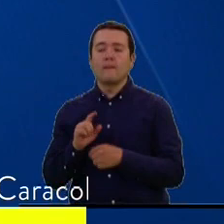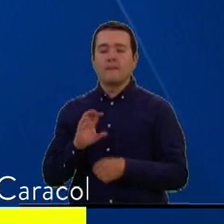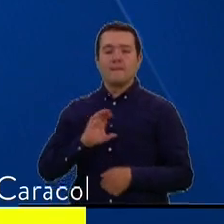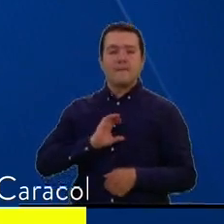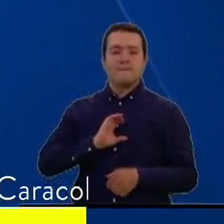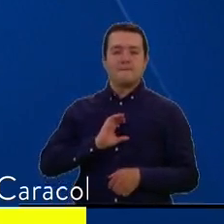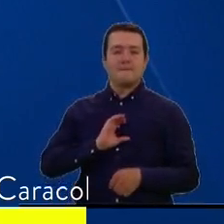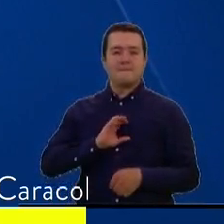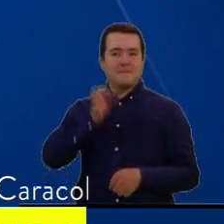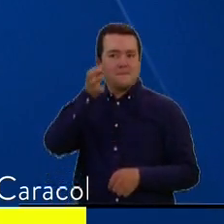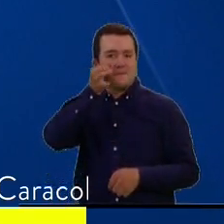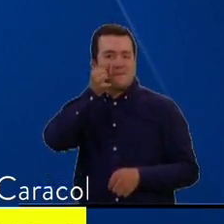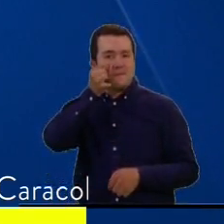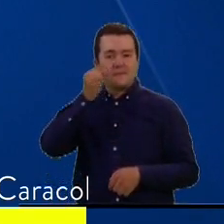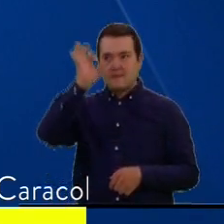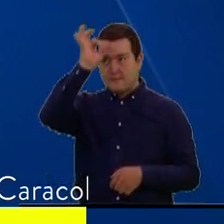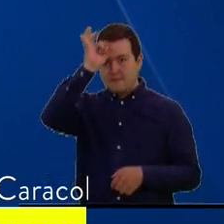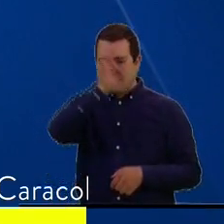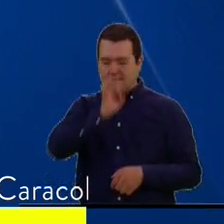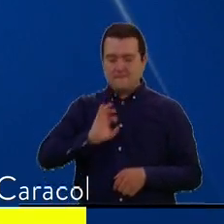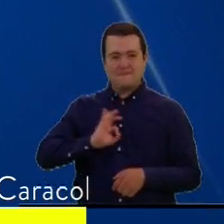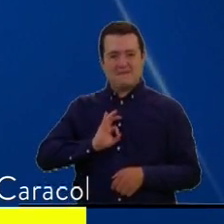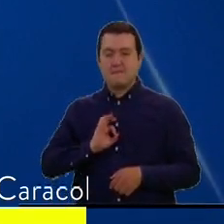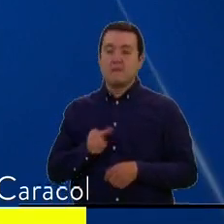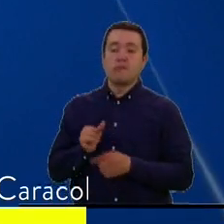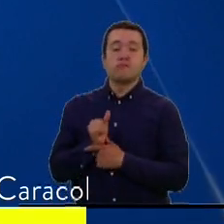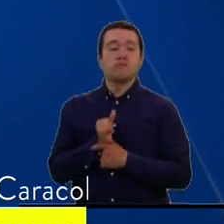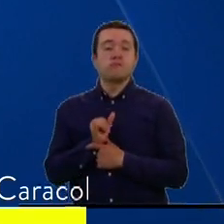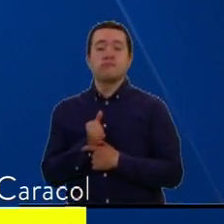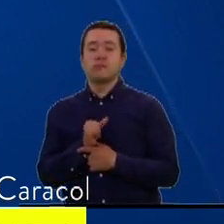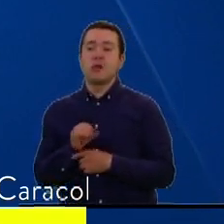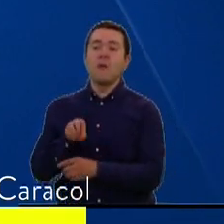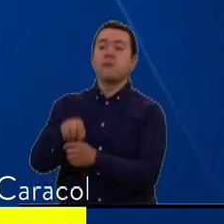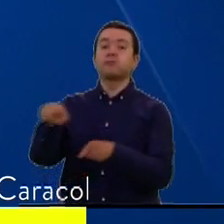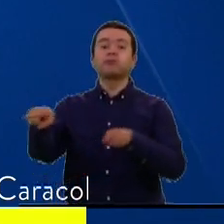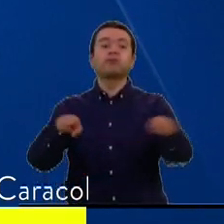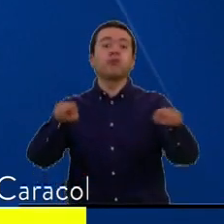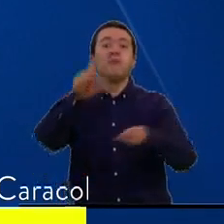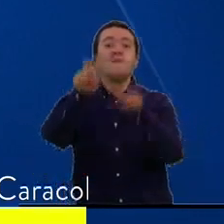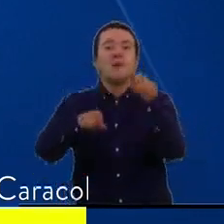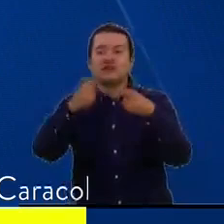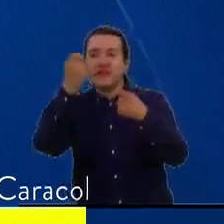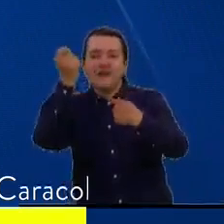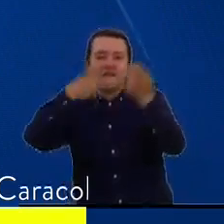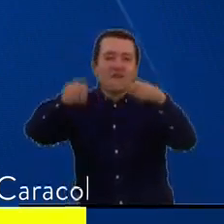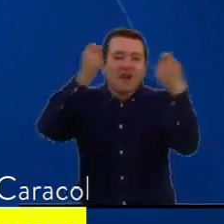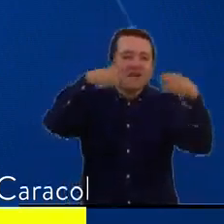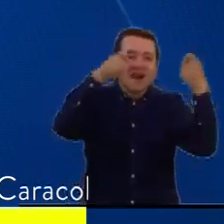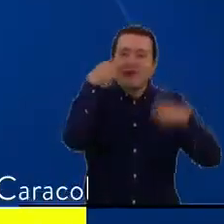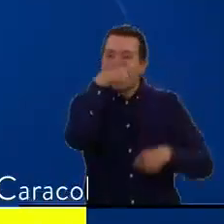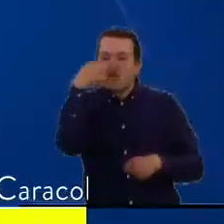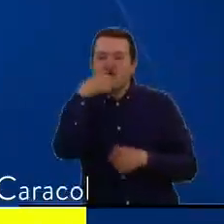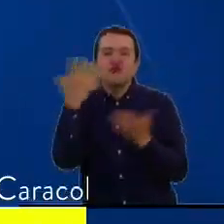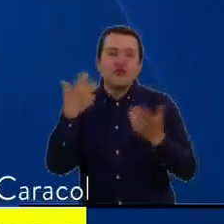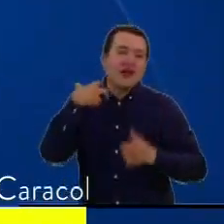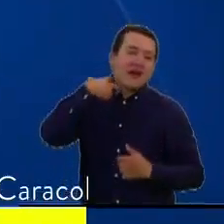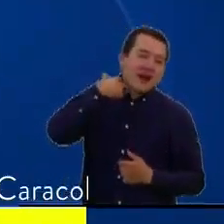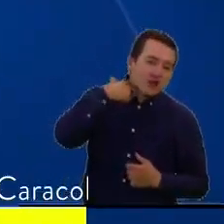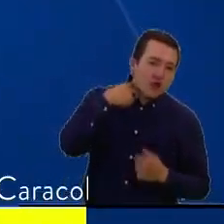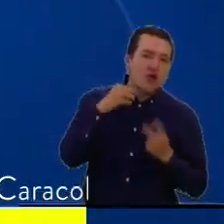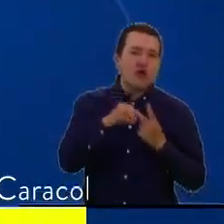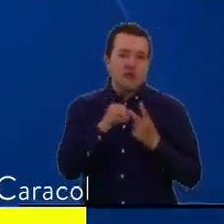identificar a los miembros de una estructura de microtráfico que operaba en Girardot y Flandes, Cundinamarca. Palabra cierta, usted lo ha